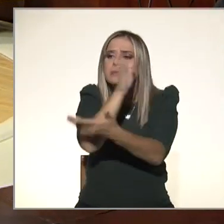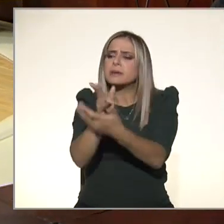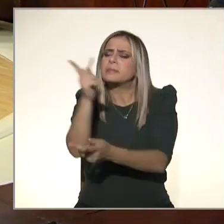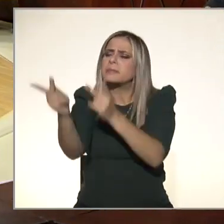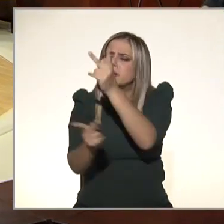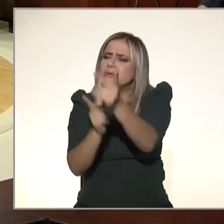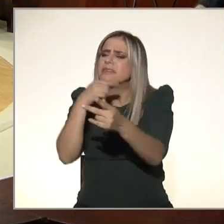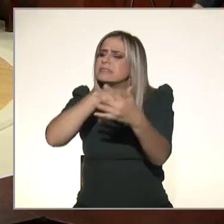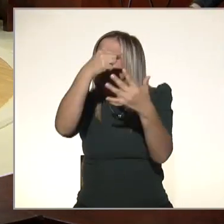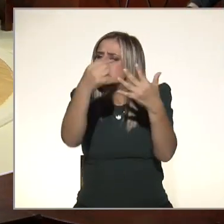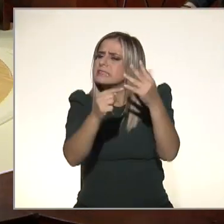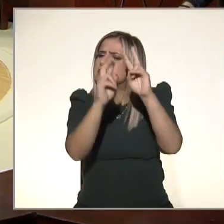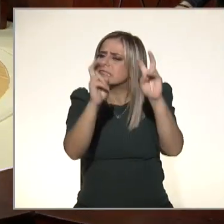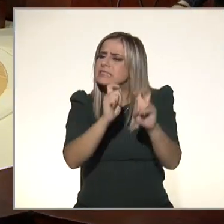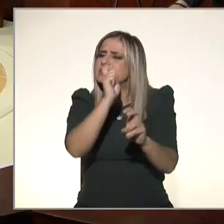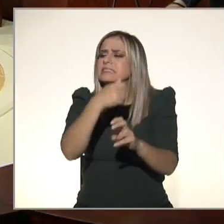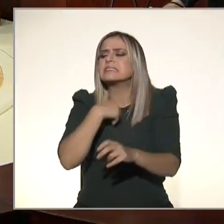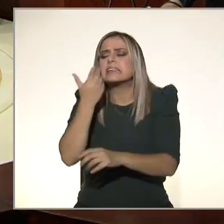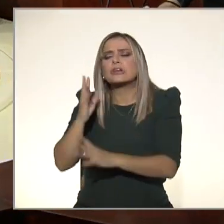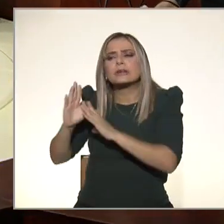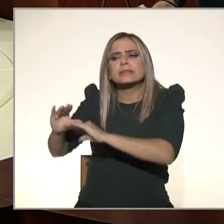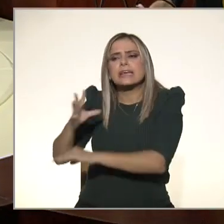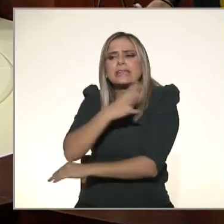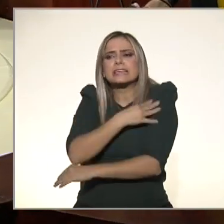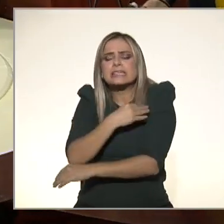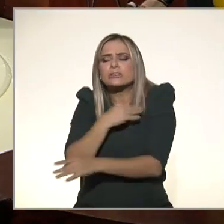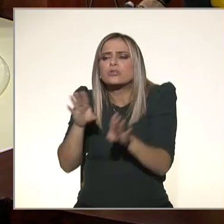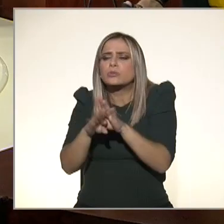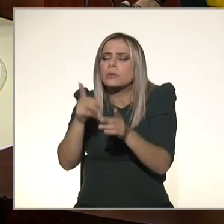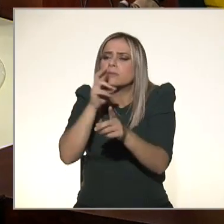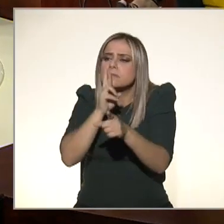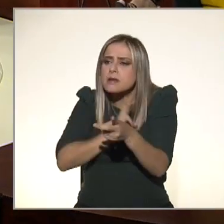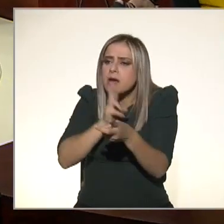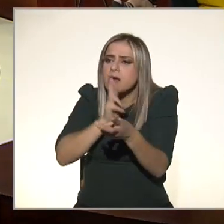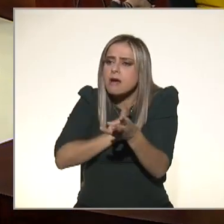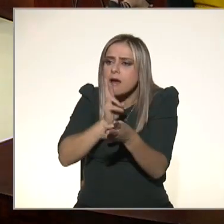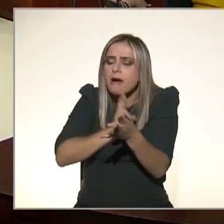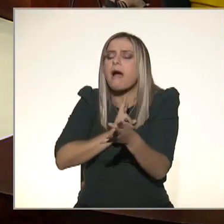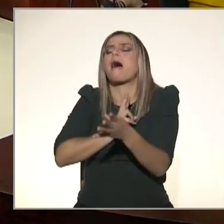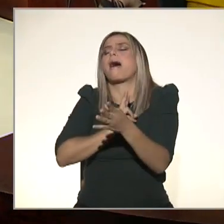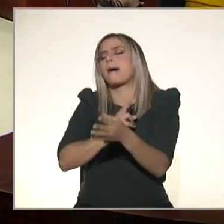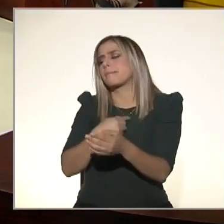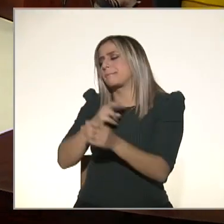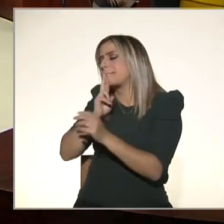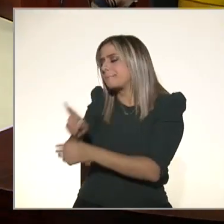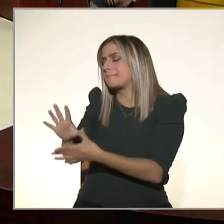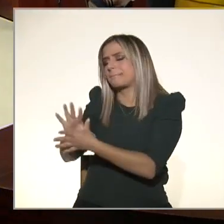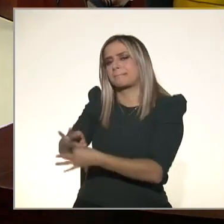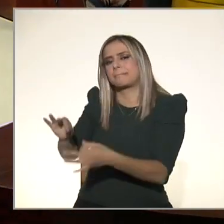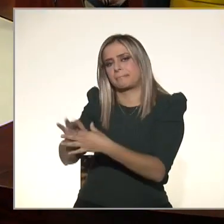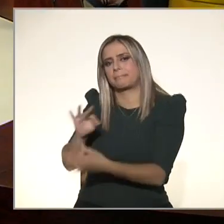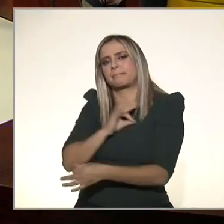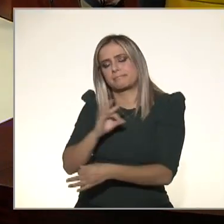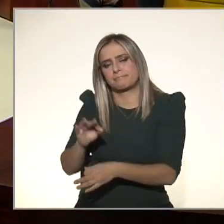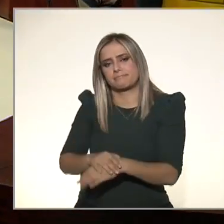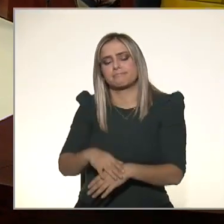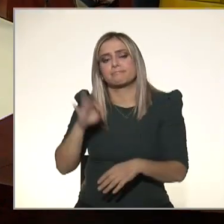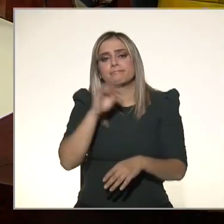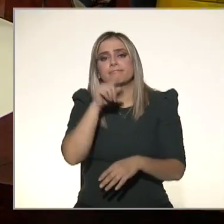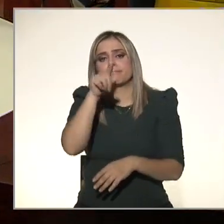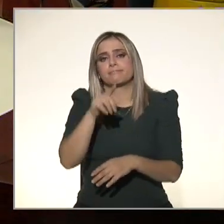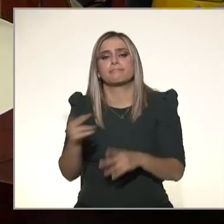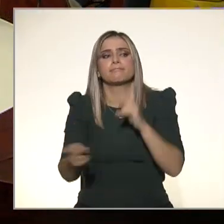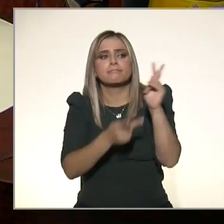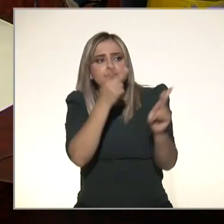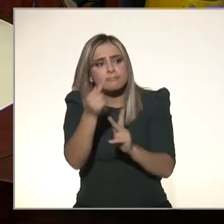puedan ayudar a resolver esas preguntas que no podrá responderle a su hijo directamente. Entonces, si hay alguien en casa o tu hijo te está preguntando